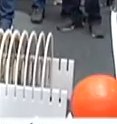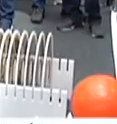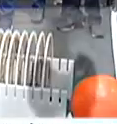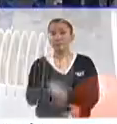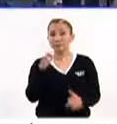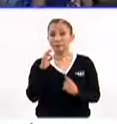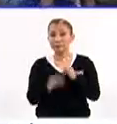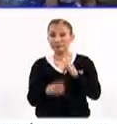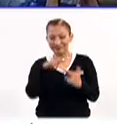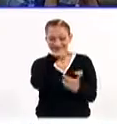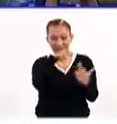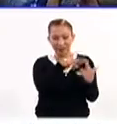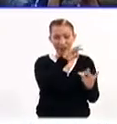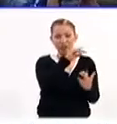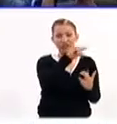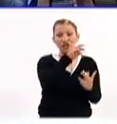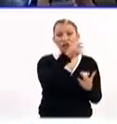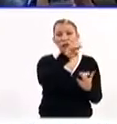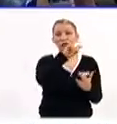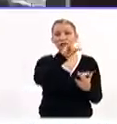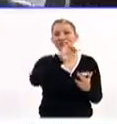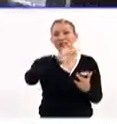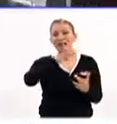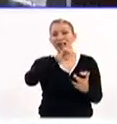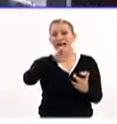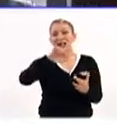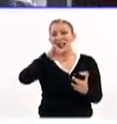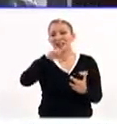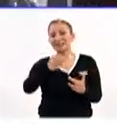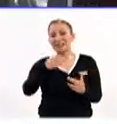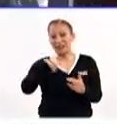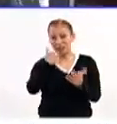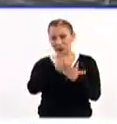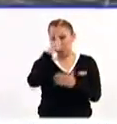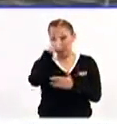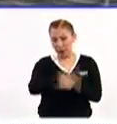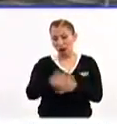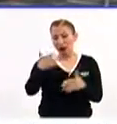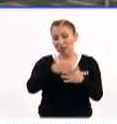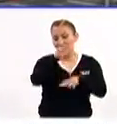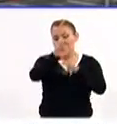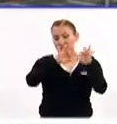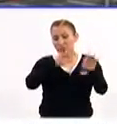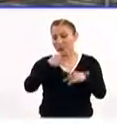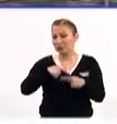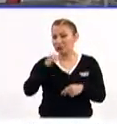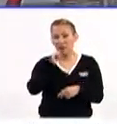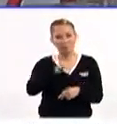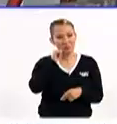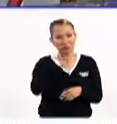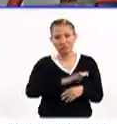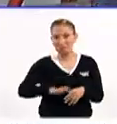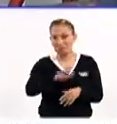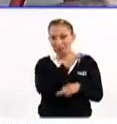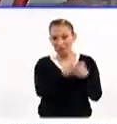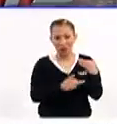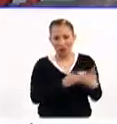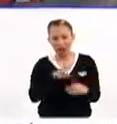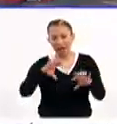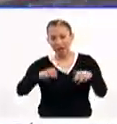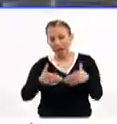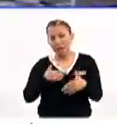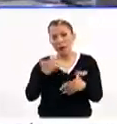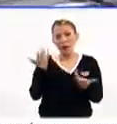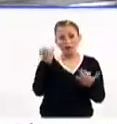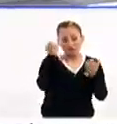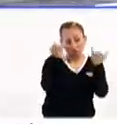Al final del regional de FIRST Robotics Challenge, llevado a cabo en la Ciudad de México, hubo ganadores y ganadores, así como se oye. Categorías